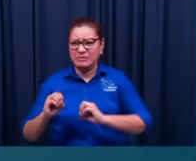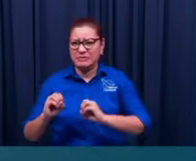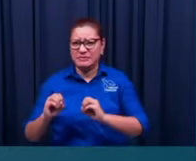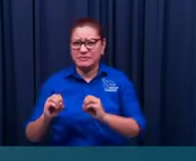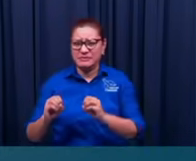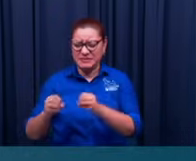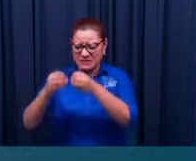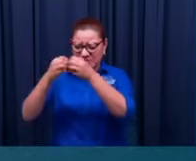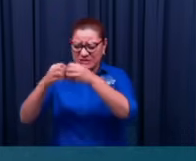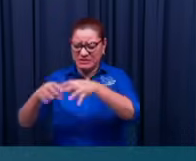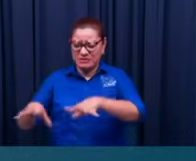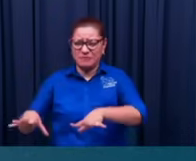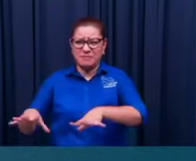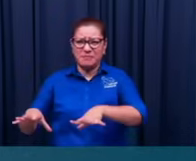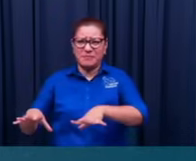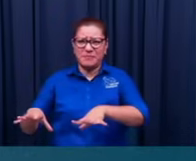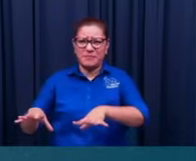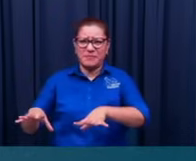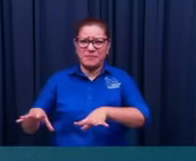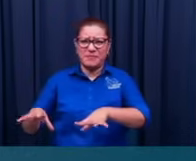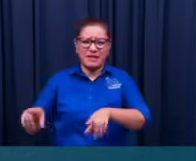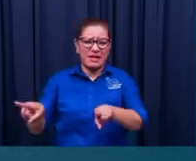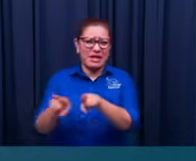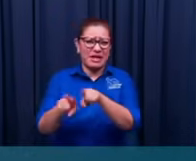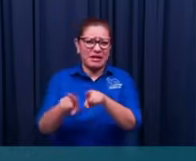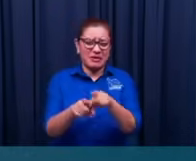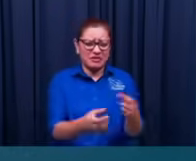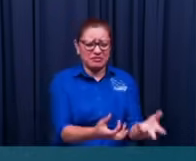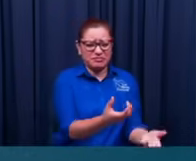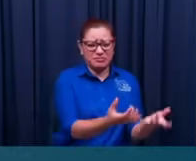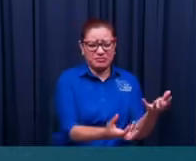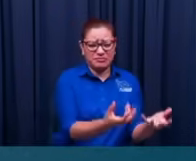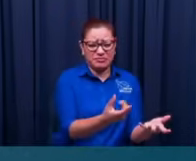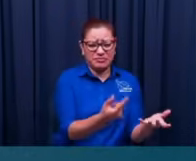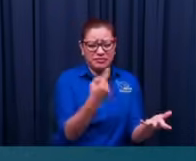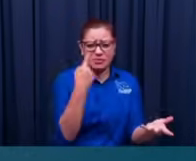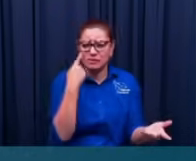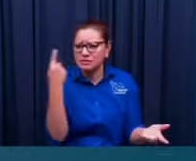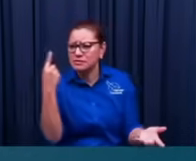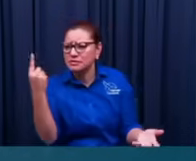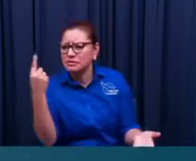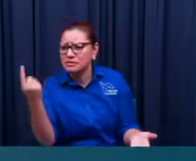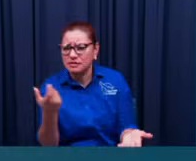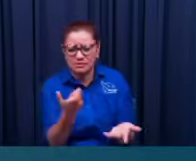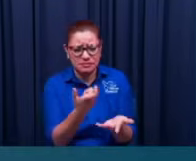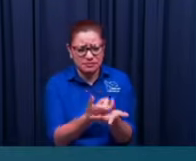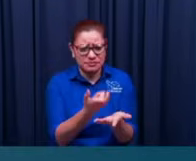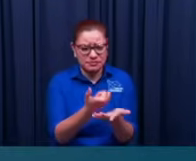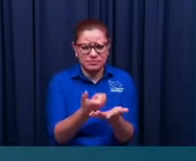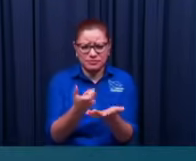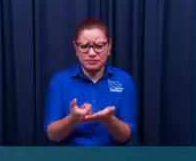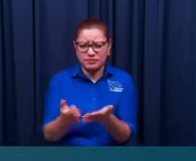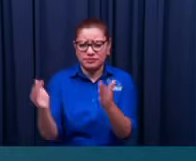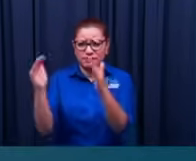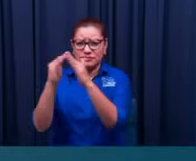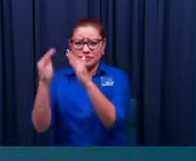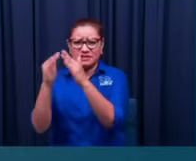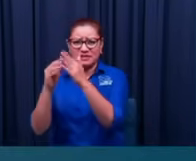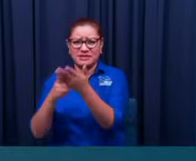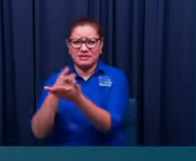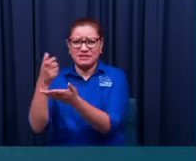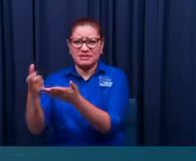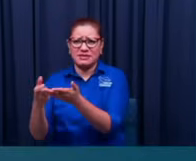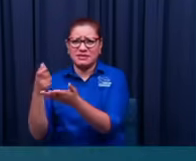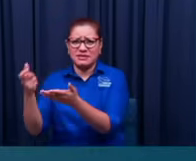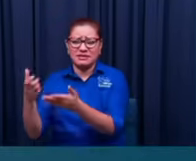vivos como el Seol, enteros como los que descienden al abismo, hallaremos toda clase de preciadas riquezas, llenaremos nuestras casas de botín, echa